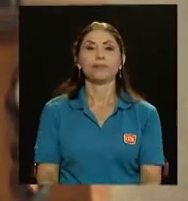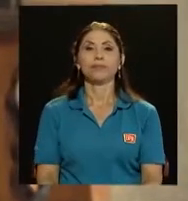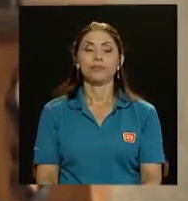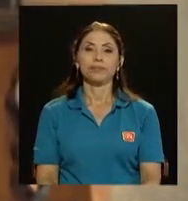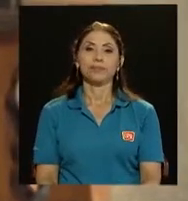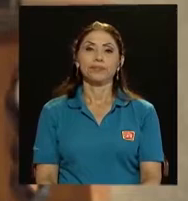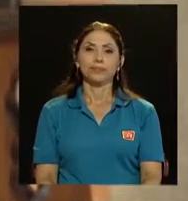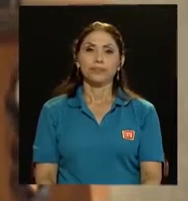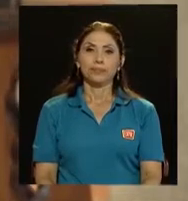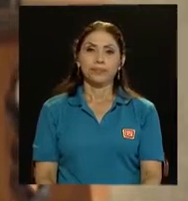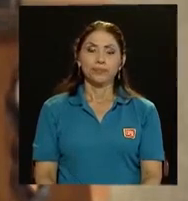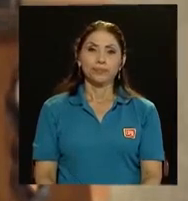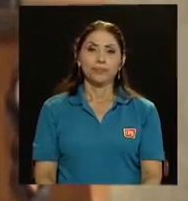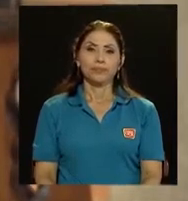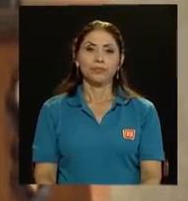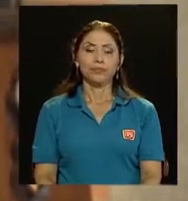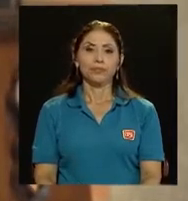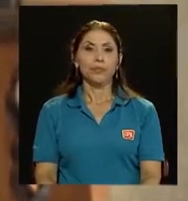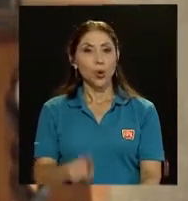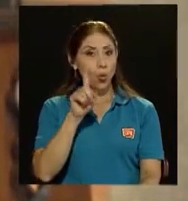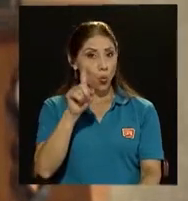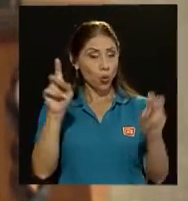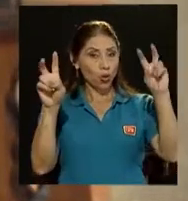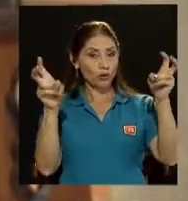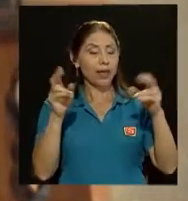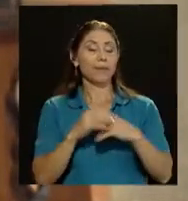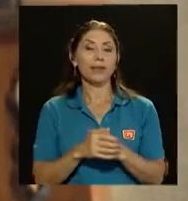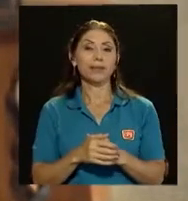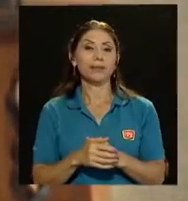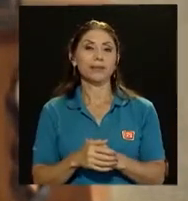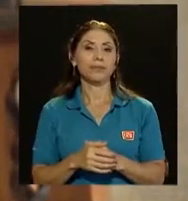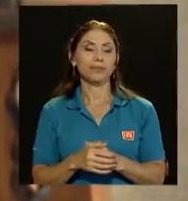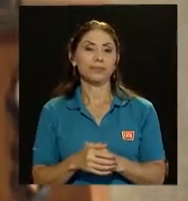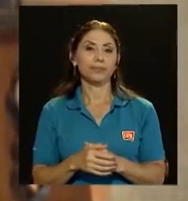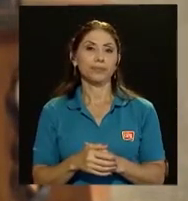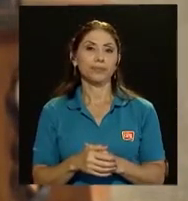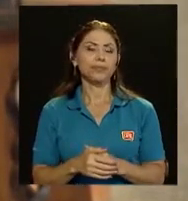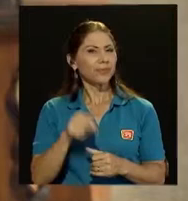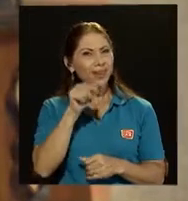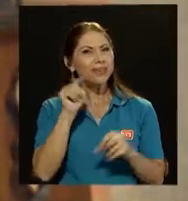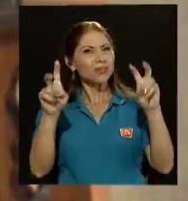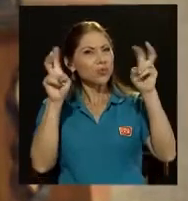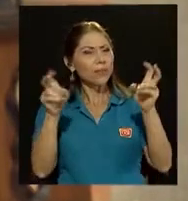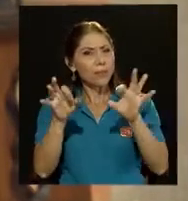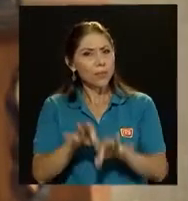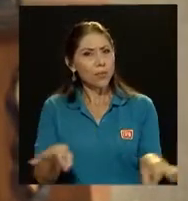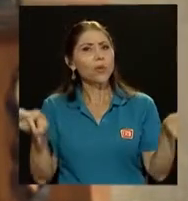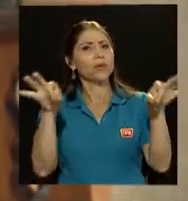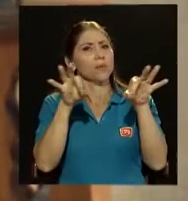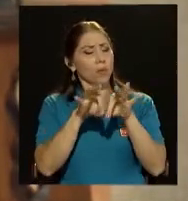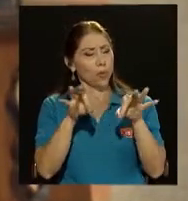Uno de los temas, y ese es un tema que toca, me parece que de manera importante,